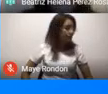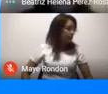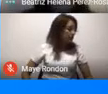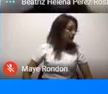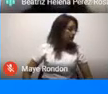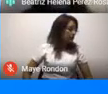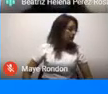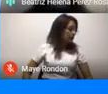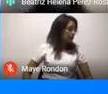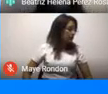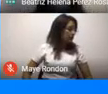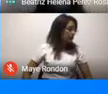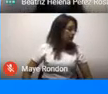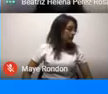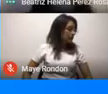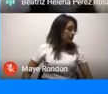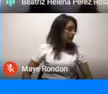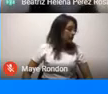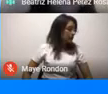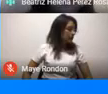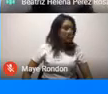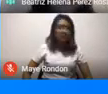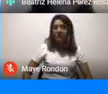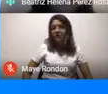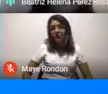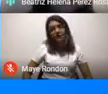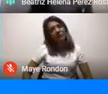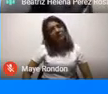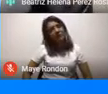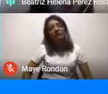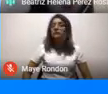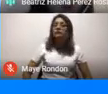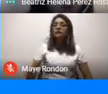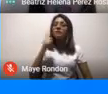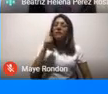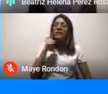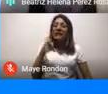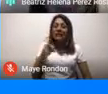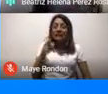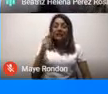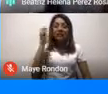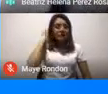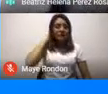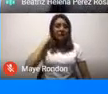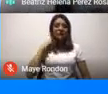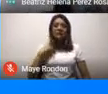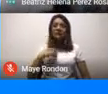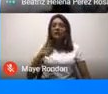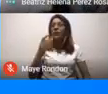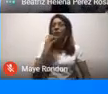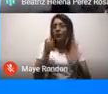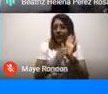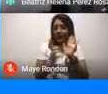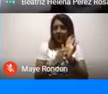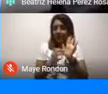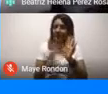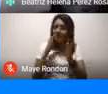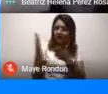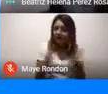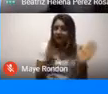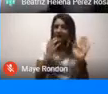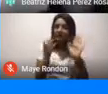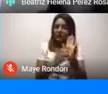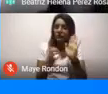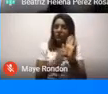Y precisamente, y yo quise como traerles un poco a manera de ejemplos,